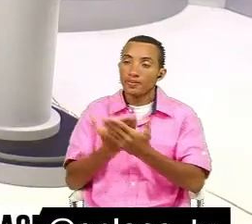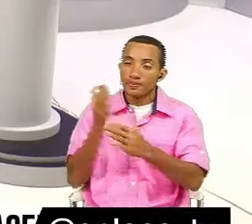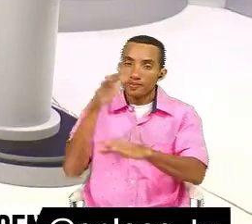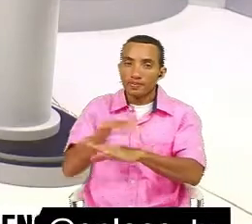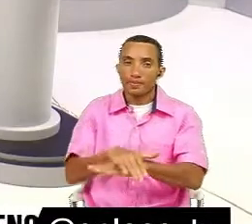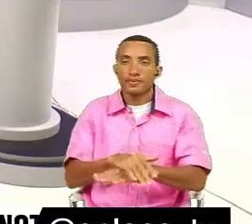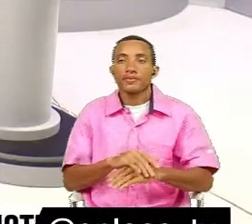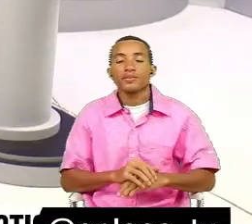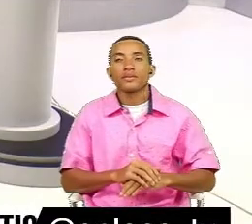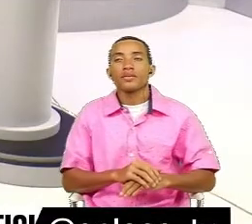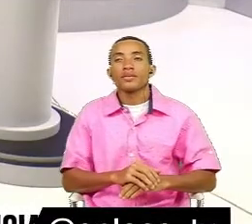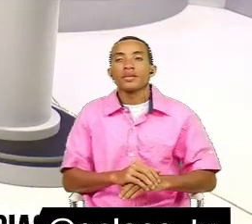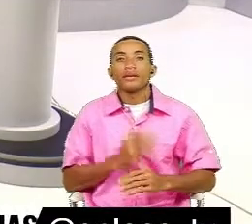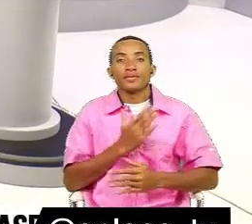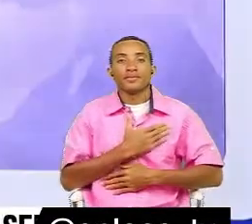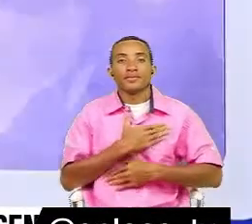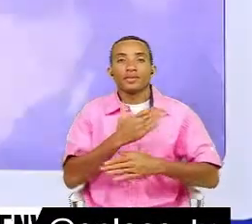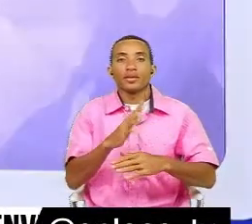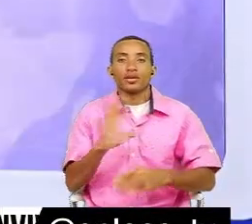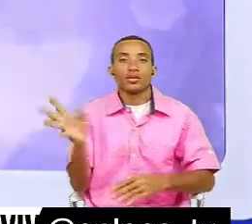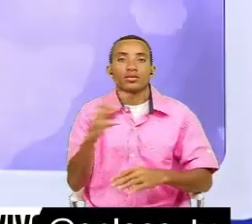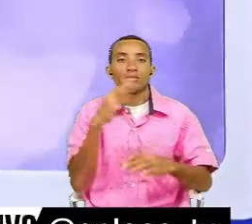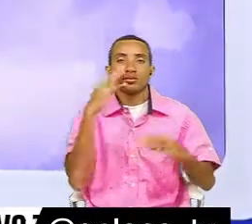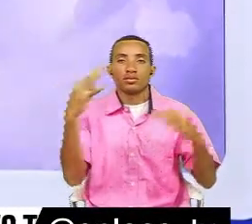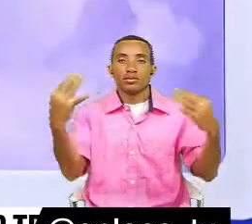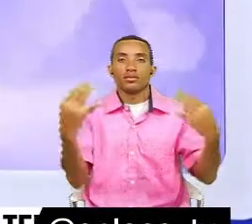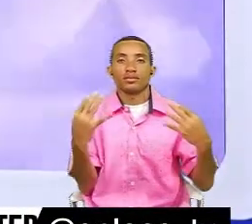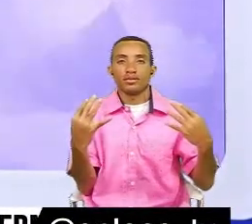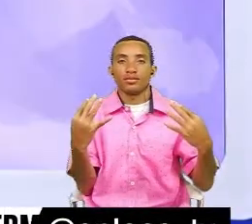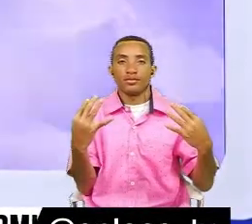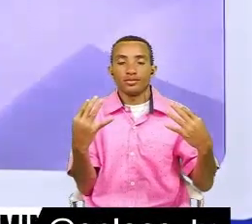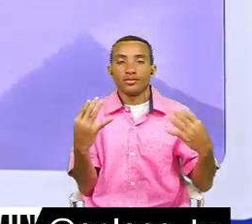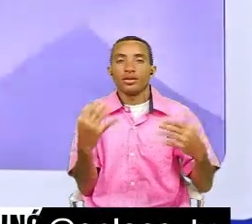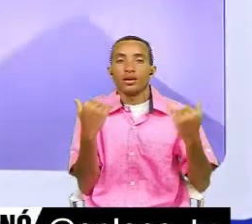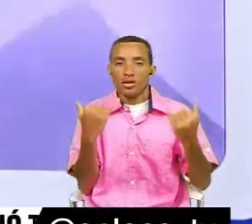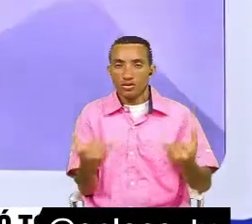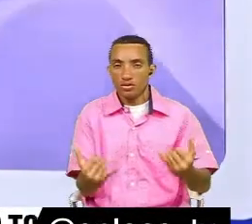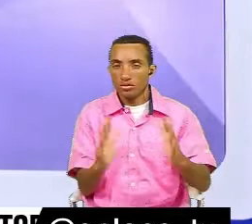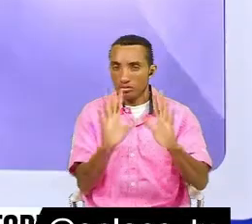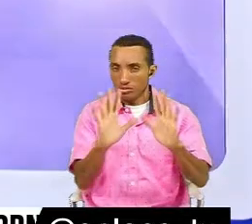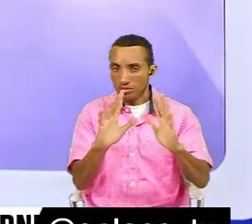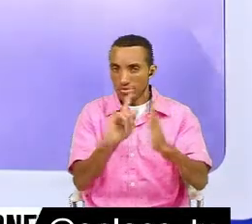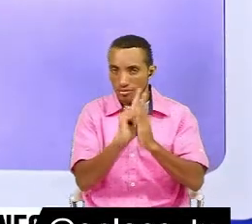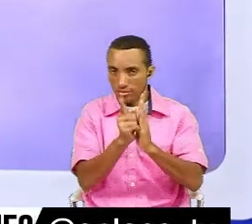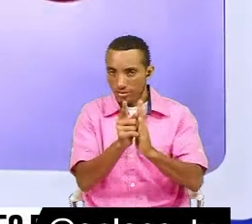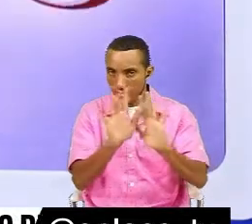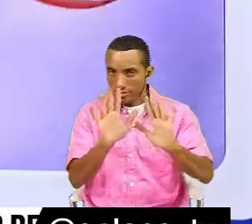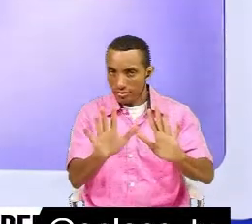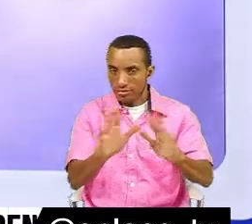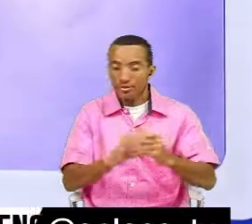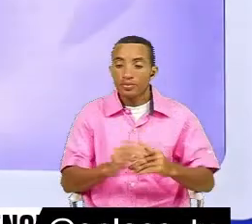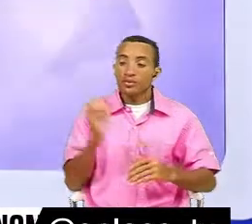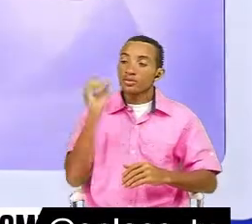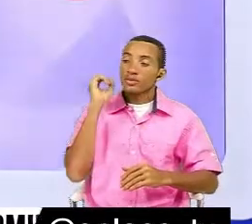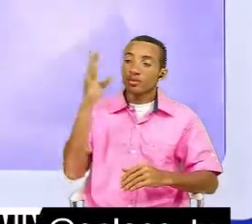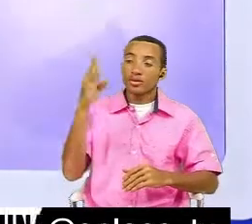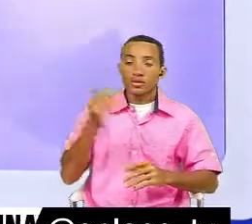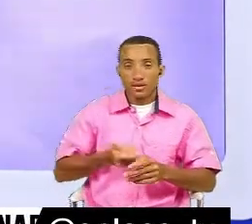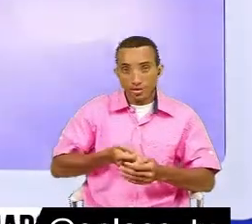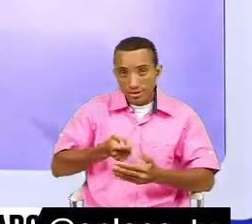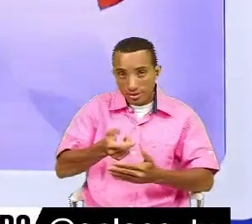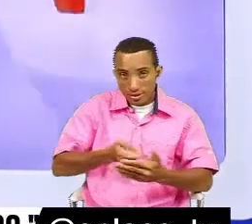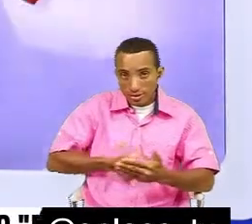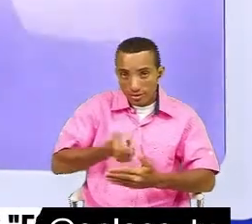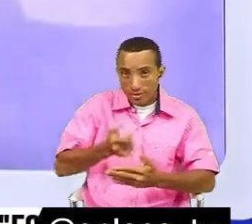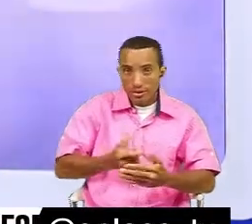Hola, Yanik. ¿Qué tal? Saludo para usted, para todos los televidentes. En minutos, el Club Semilla de Barranca Bermeja, Escuela de